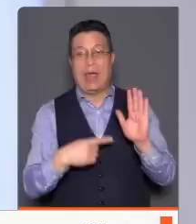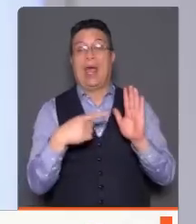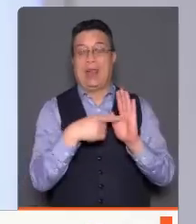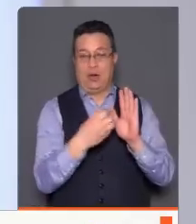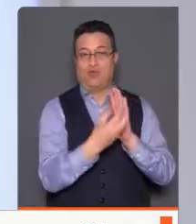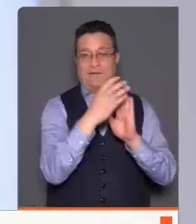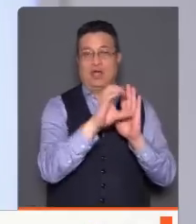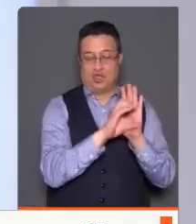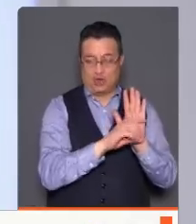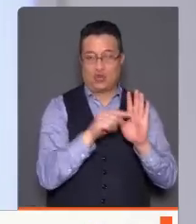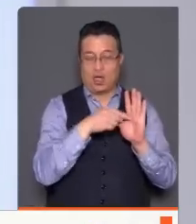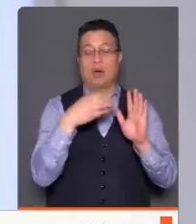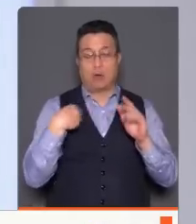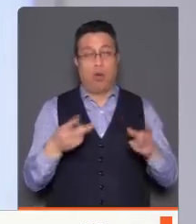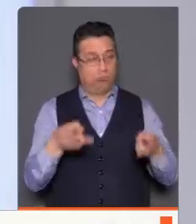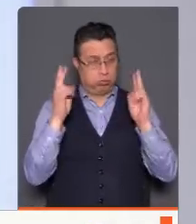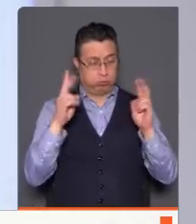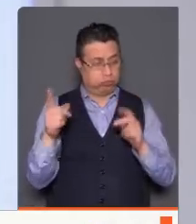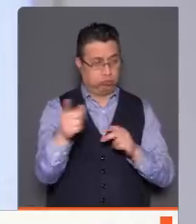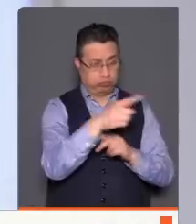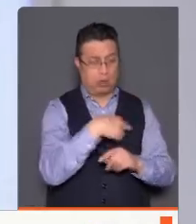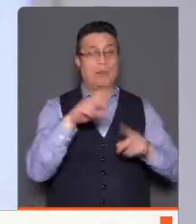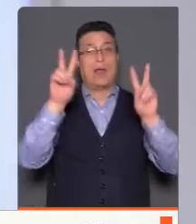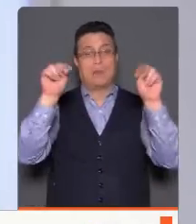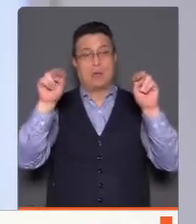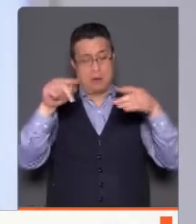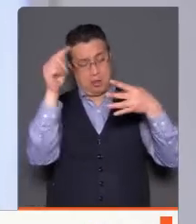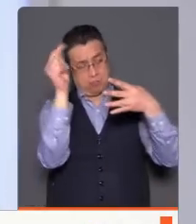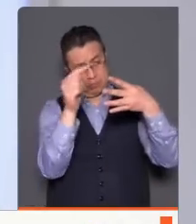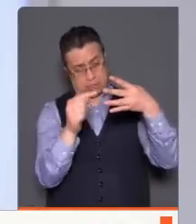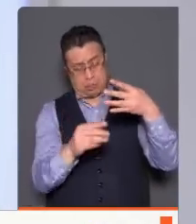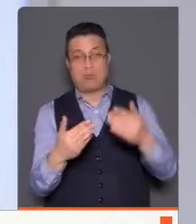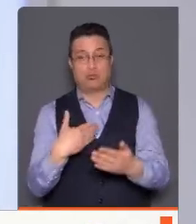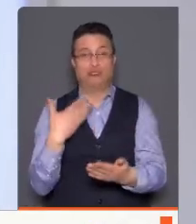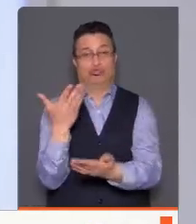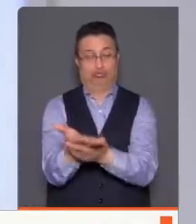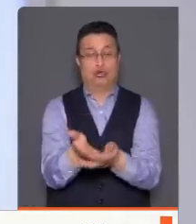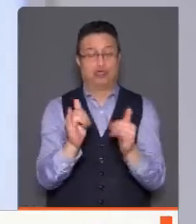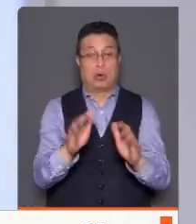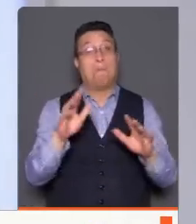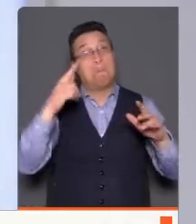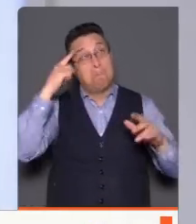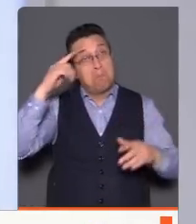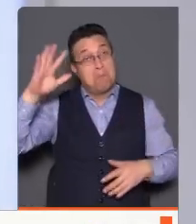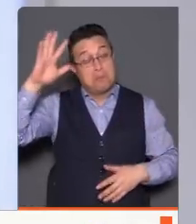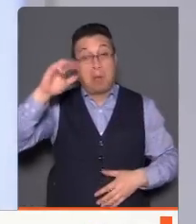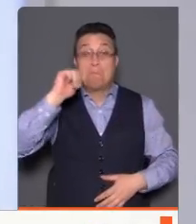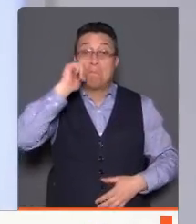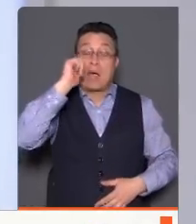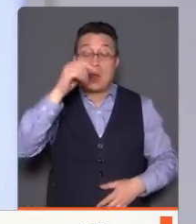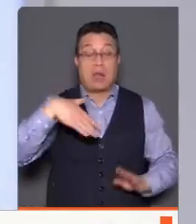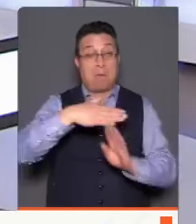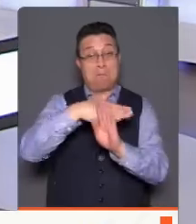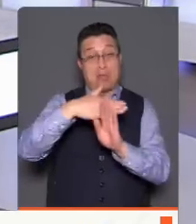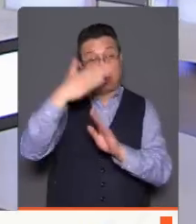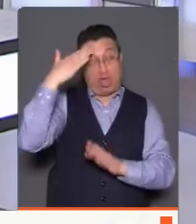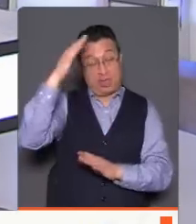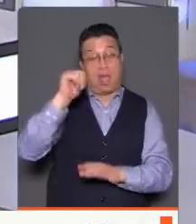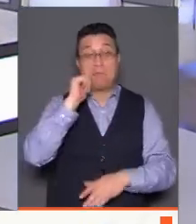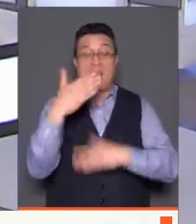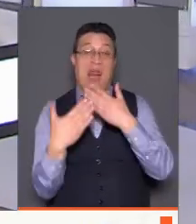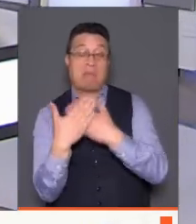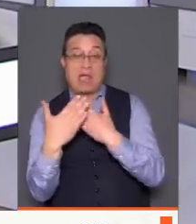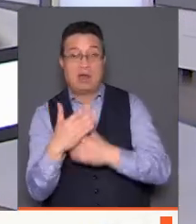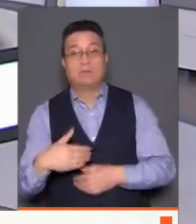buena disposición. Hay un conjunto de materias que se van a presentar al país, yo imagino mañana cerca de mediodía, mañana en la mañana. Había